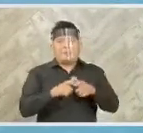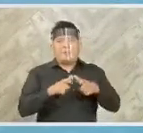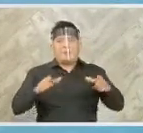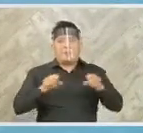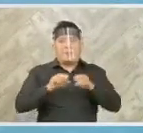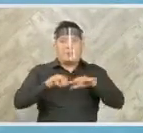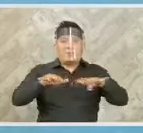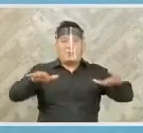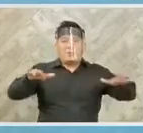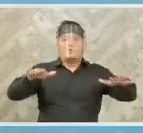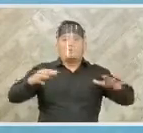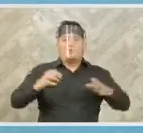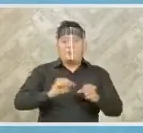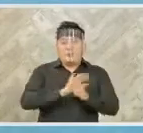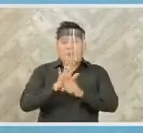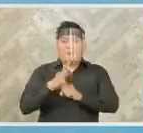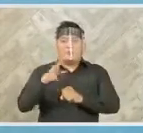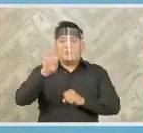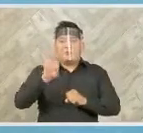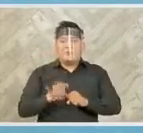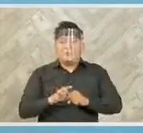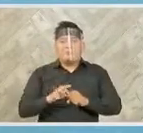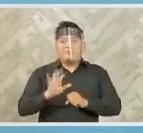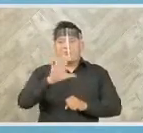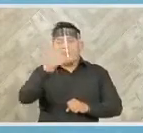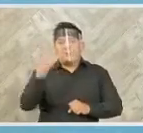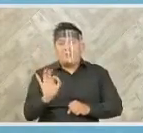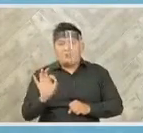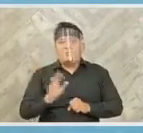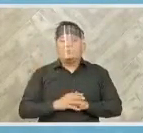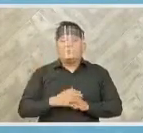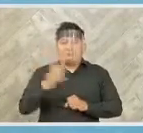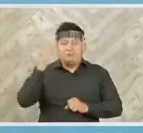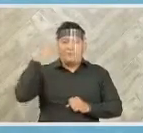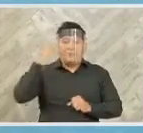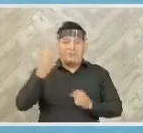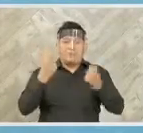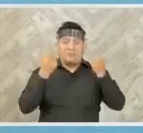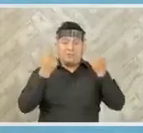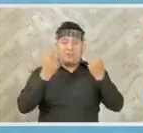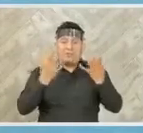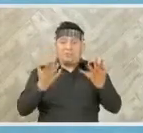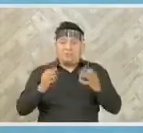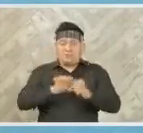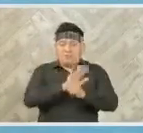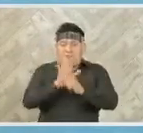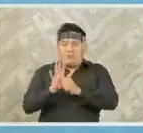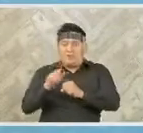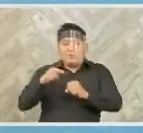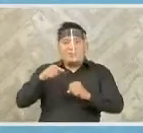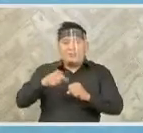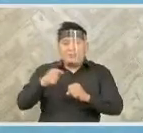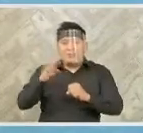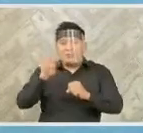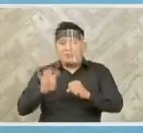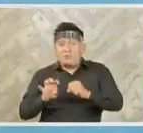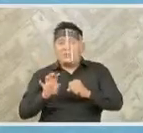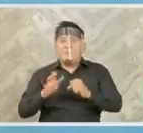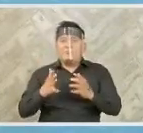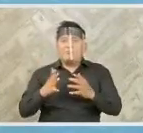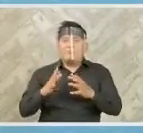virus. Hay algo que debemos entender, y es que el coronavirus, por los